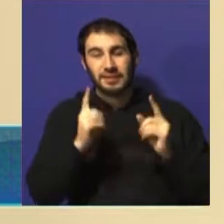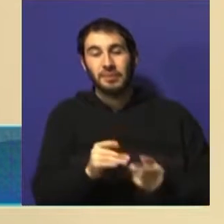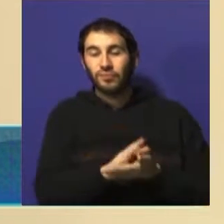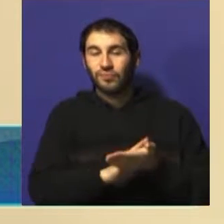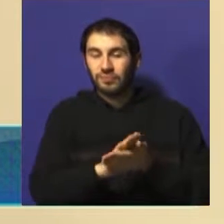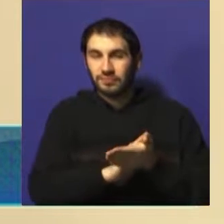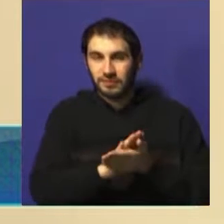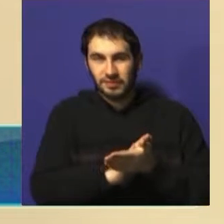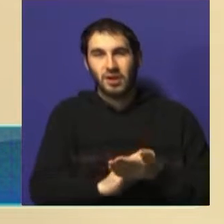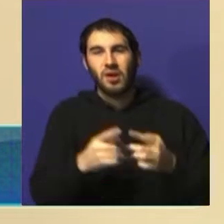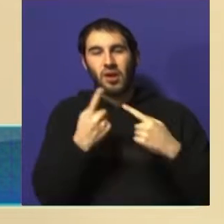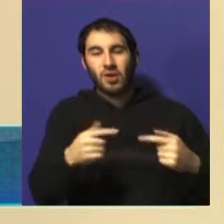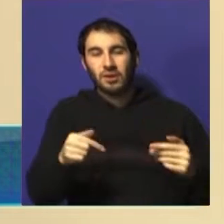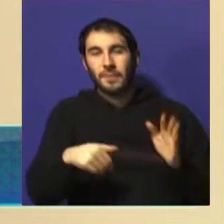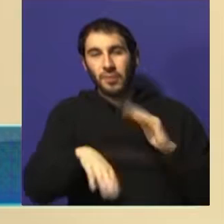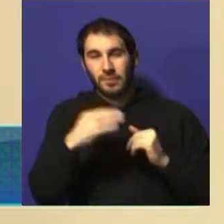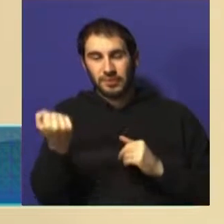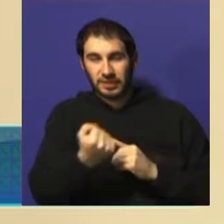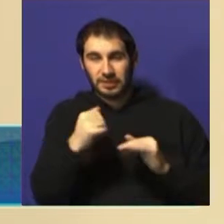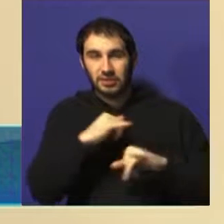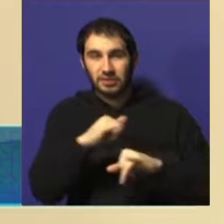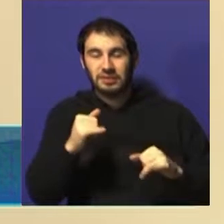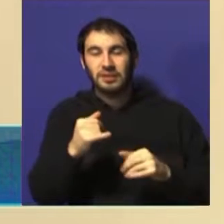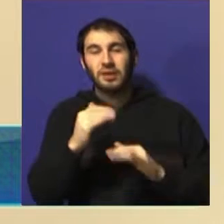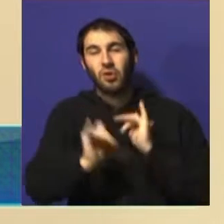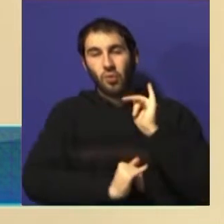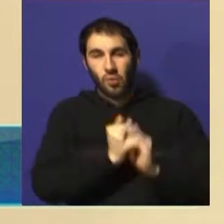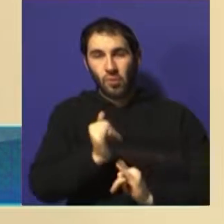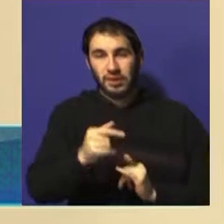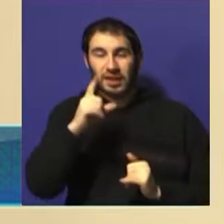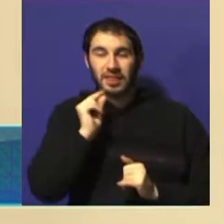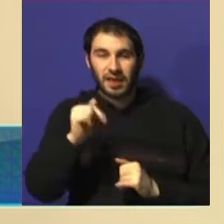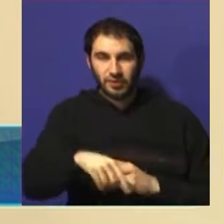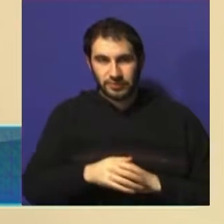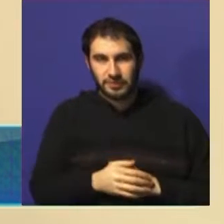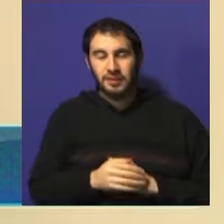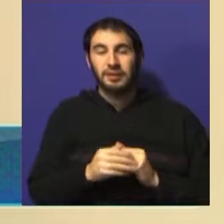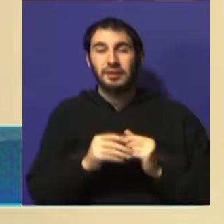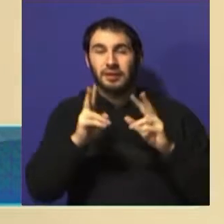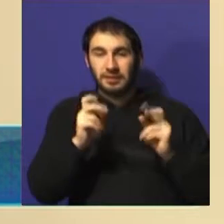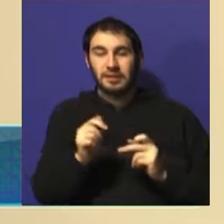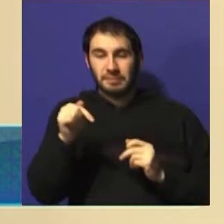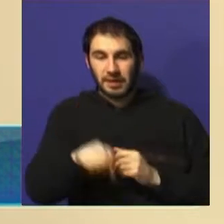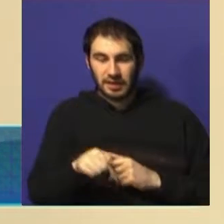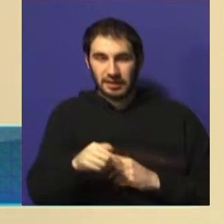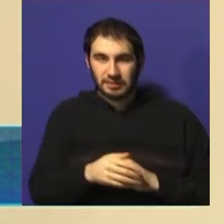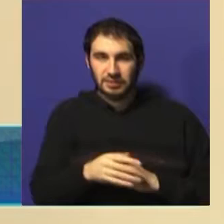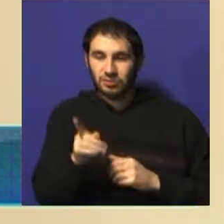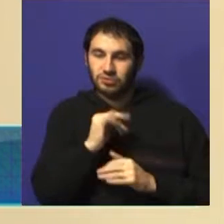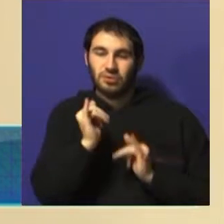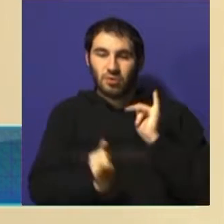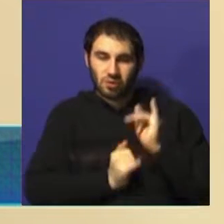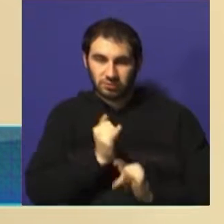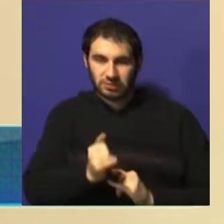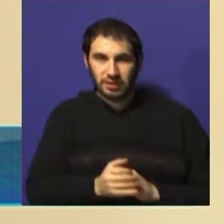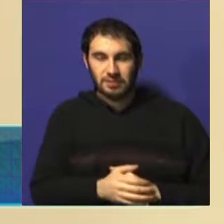es la partícula fundamental de la noticia, de la crónica, concretamente del día. Claro. Y de eso se trata, por eso profesamos este